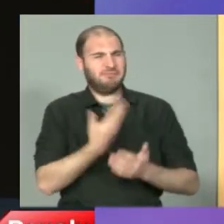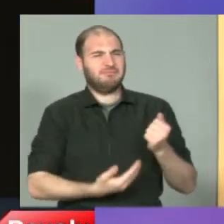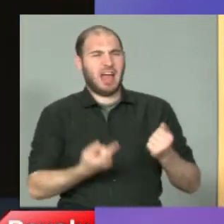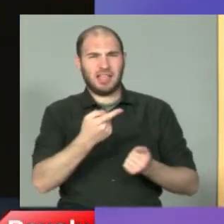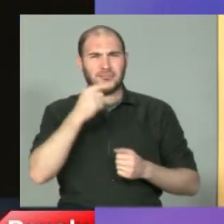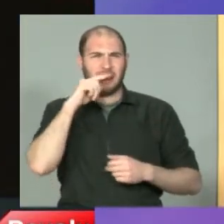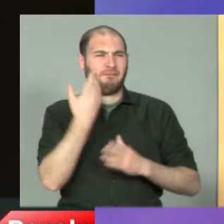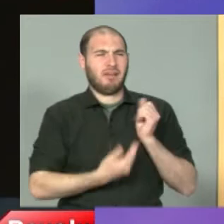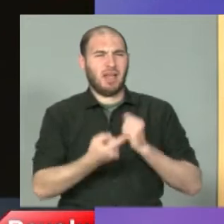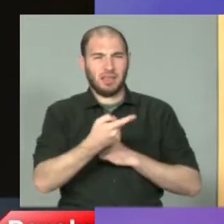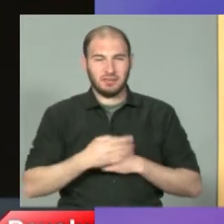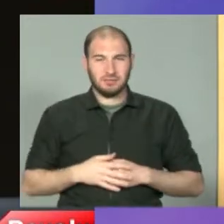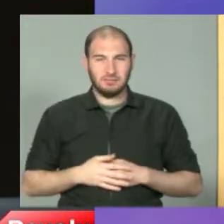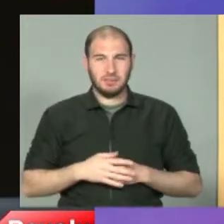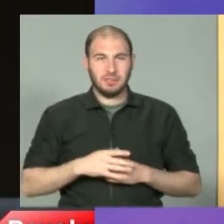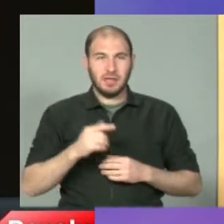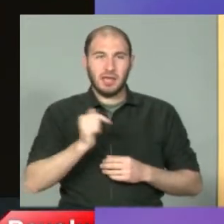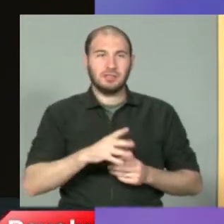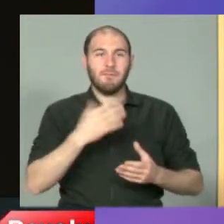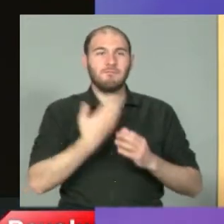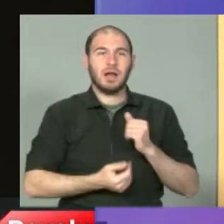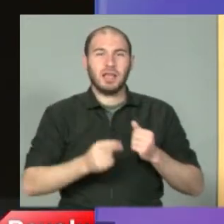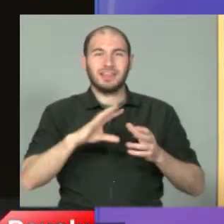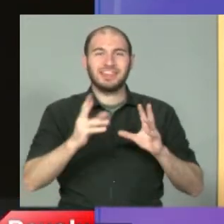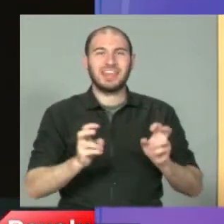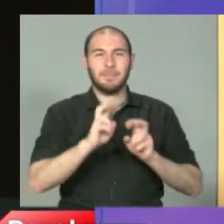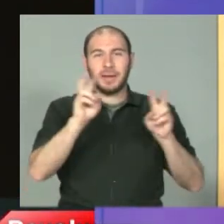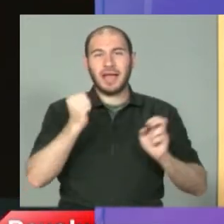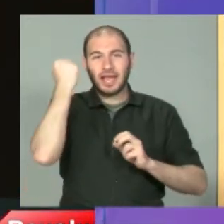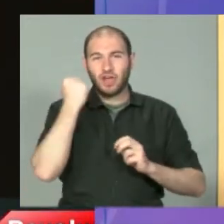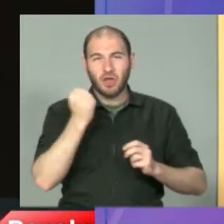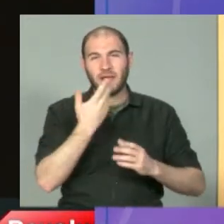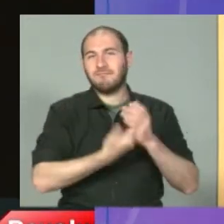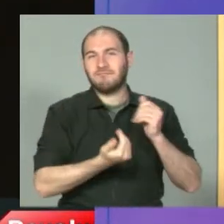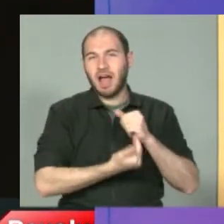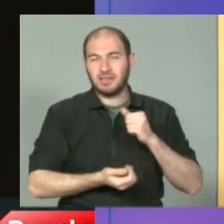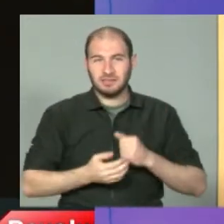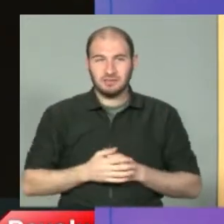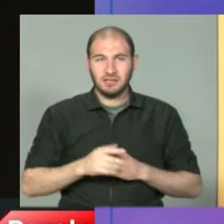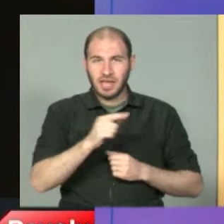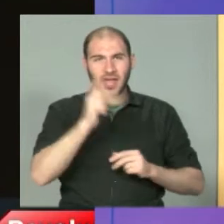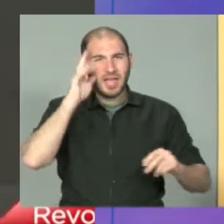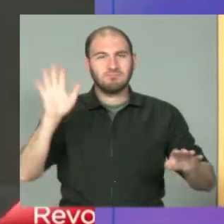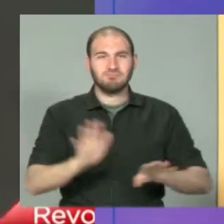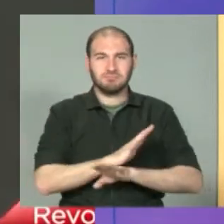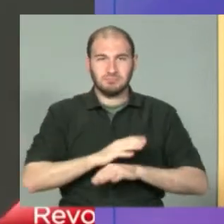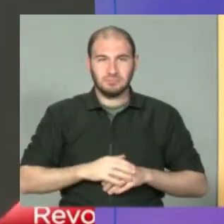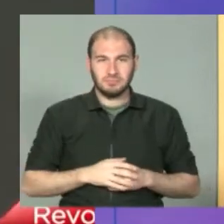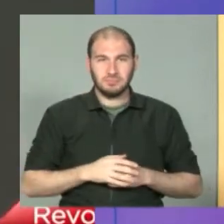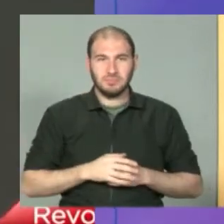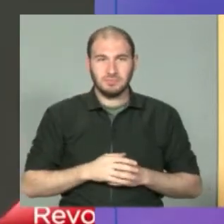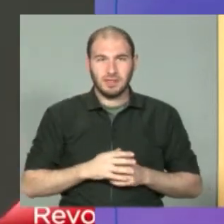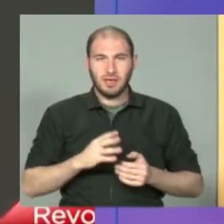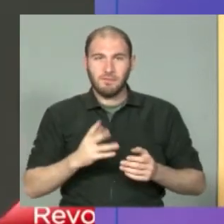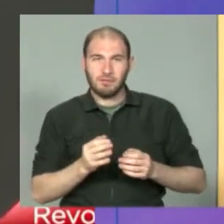por Macri. Y en realidad no funcionó, económicamente no funcionó, se equivocó. Uno trata